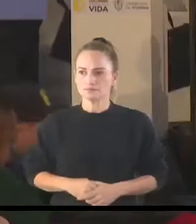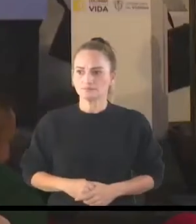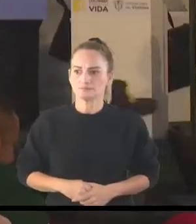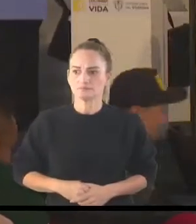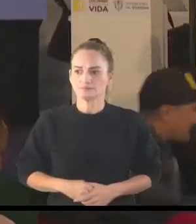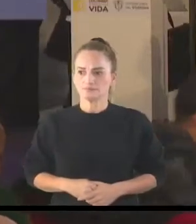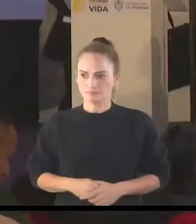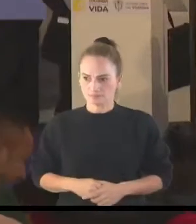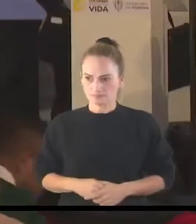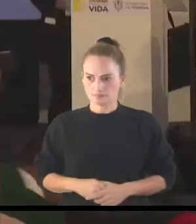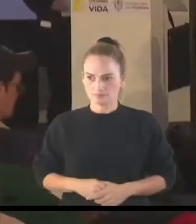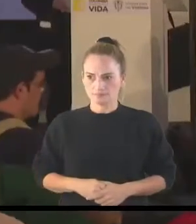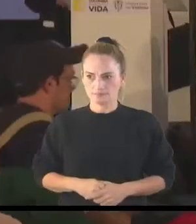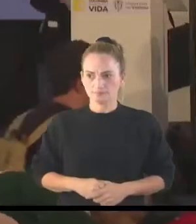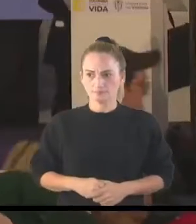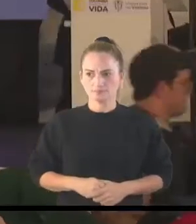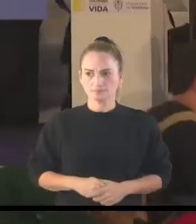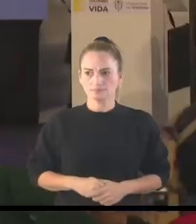Aló.